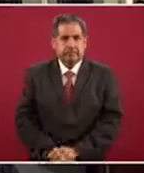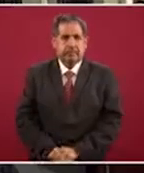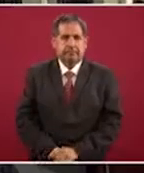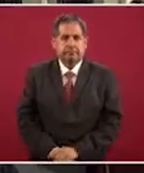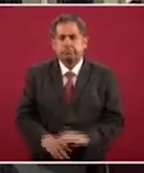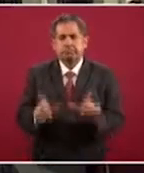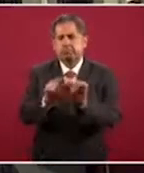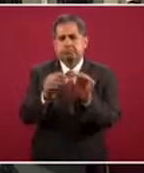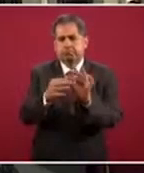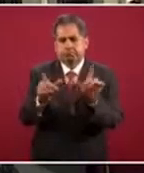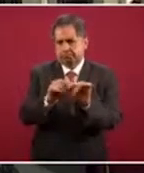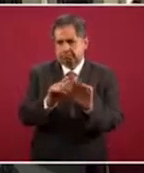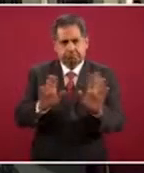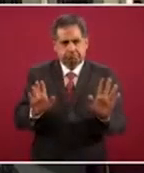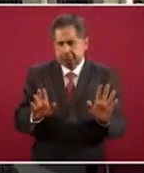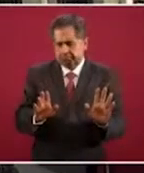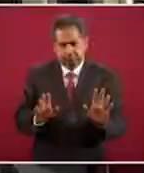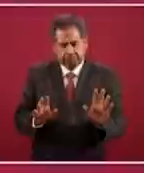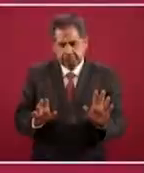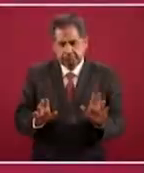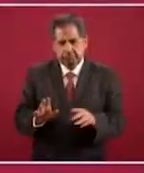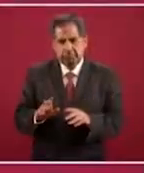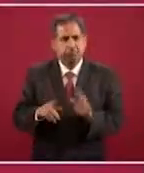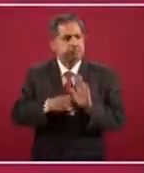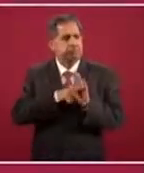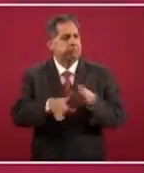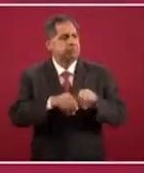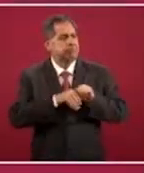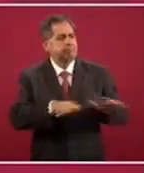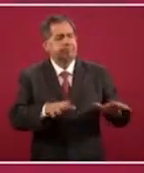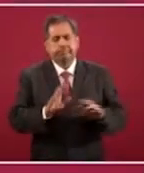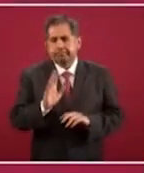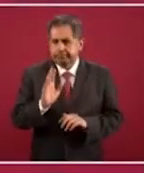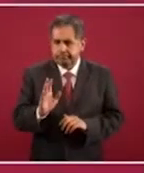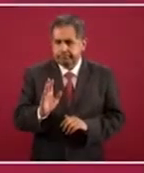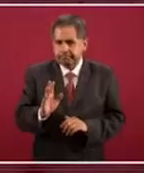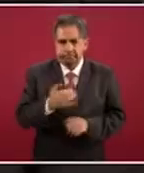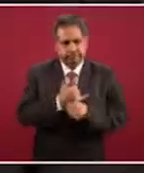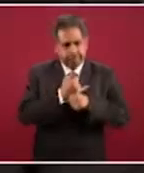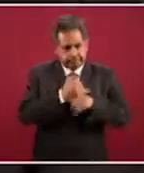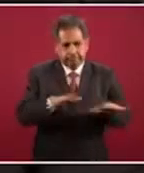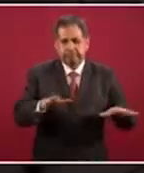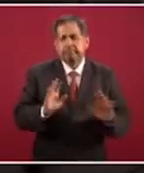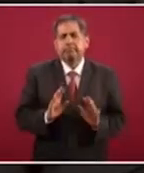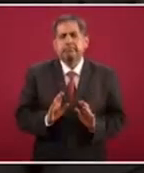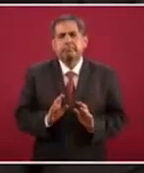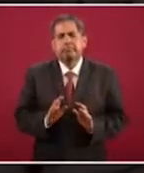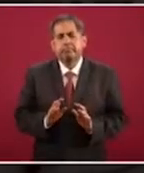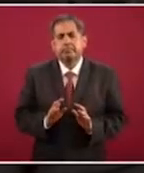Nada más eso, que como salió en los medios de información,